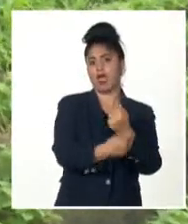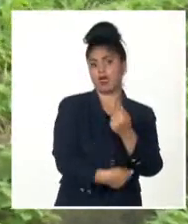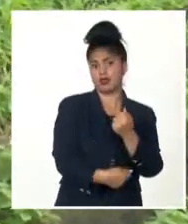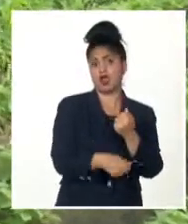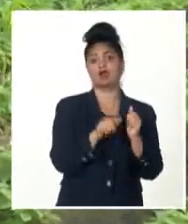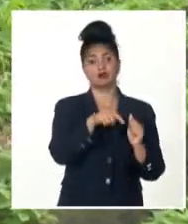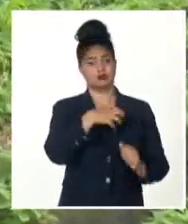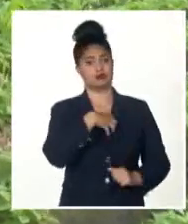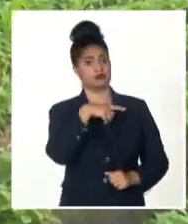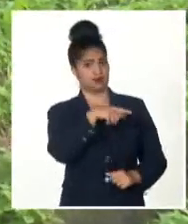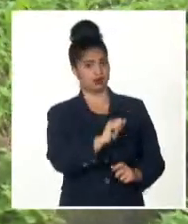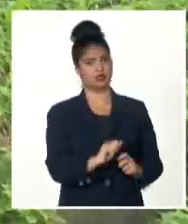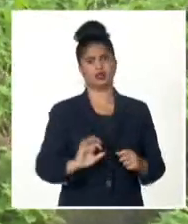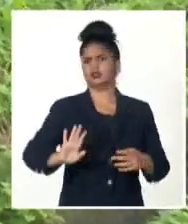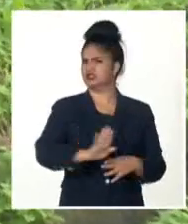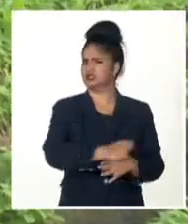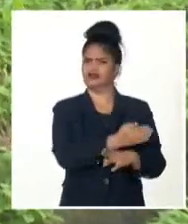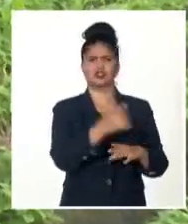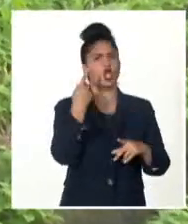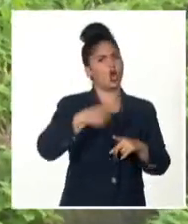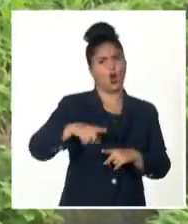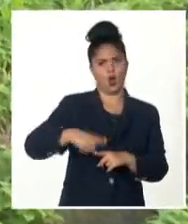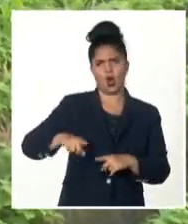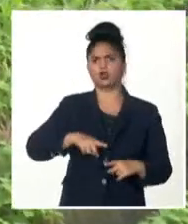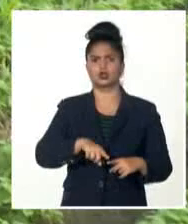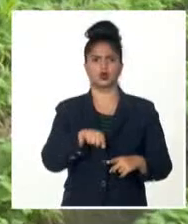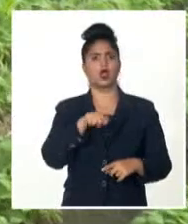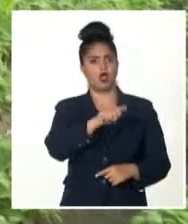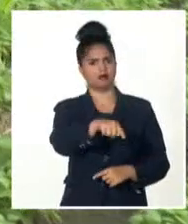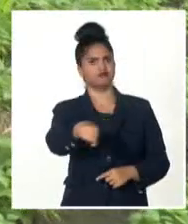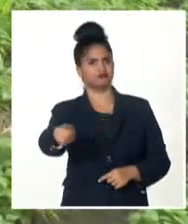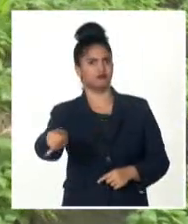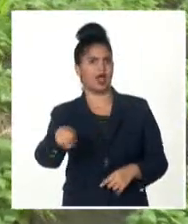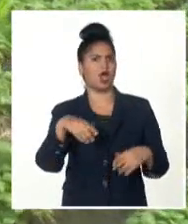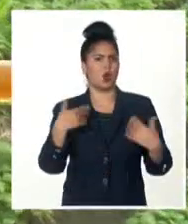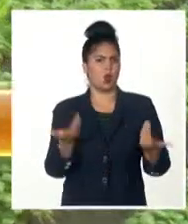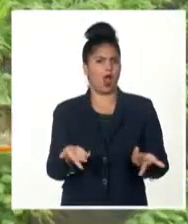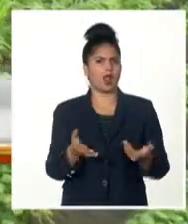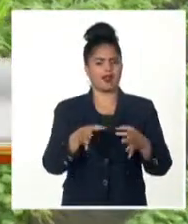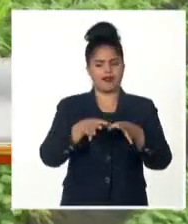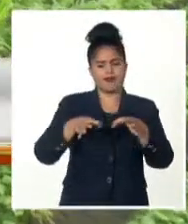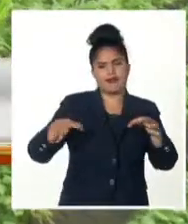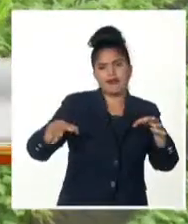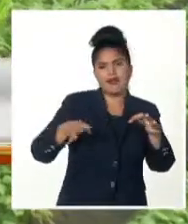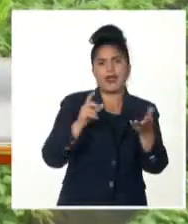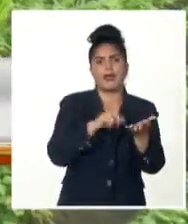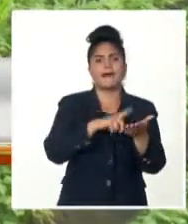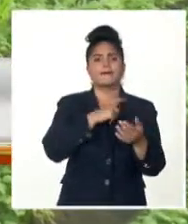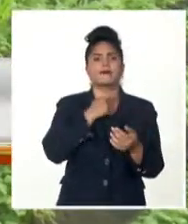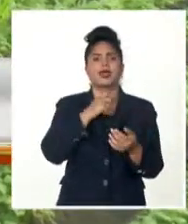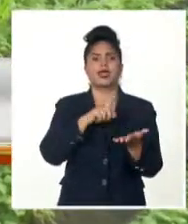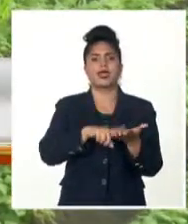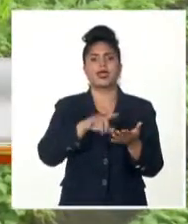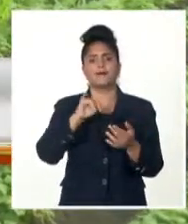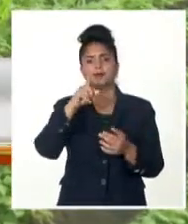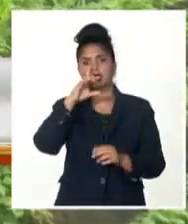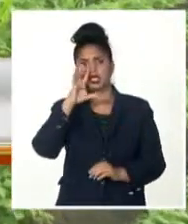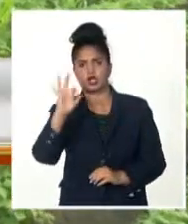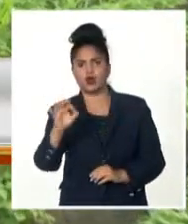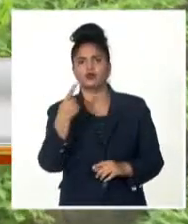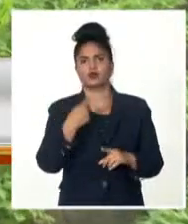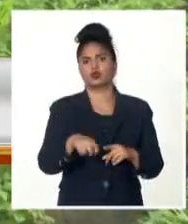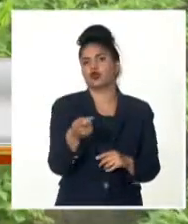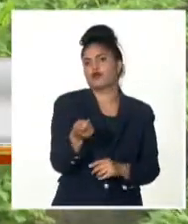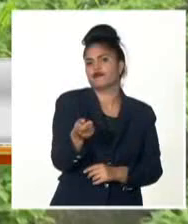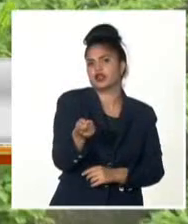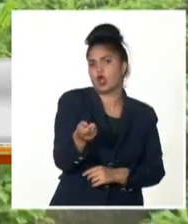Aquí tenemos sembrado. Y otro cultivo que están aquí, ya también como el pepino, otra hortaliza que están aquí también, el frijol, que también tenemos 49